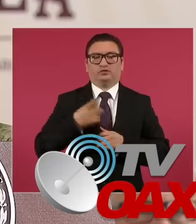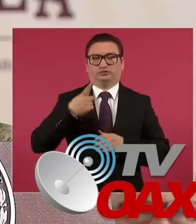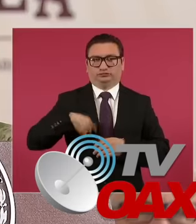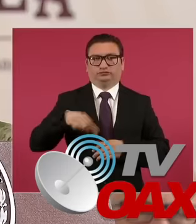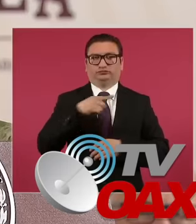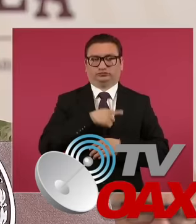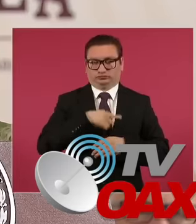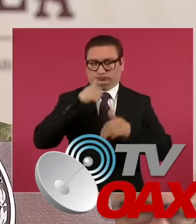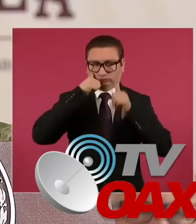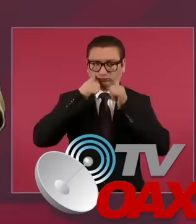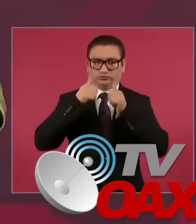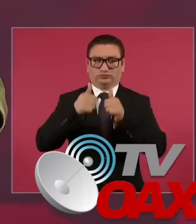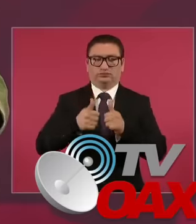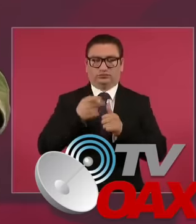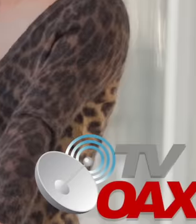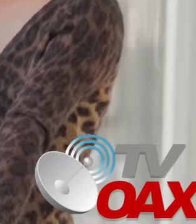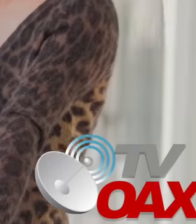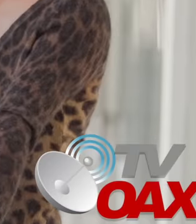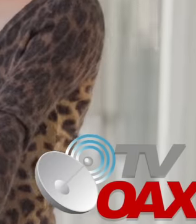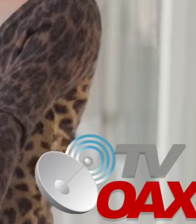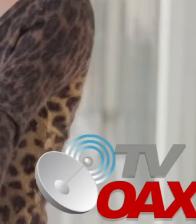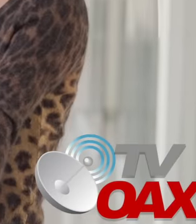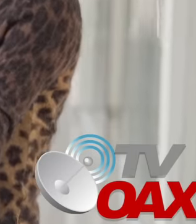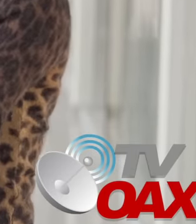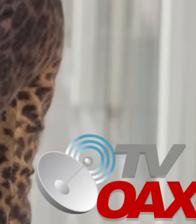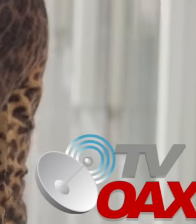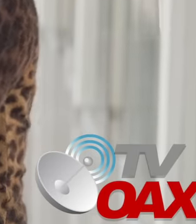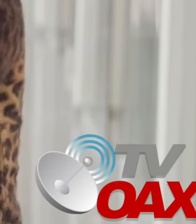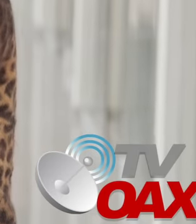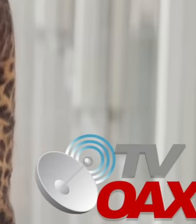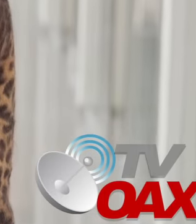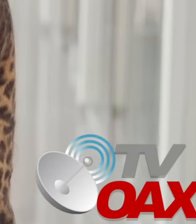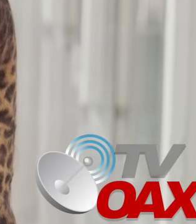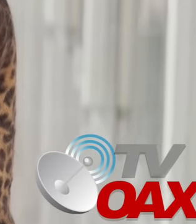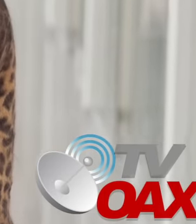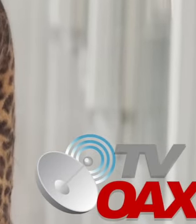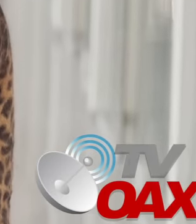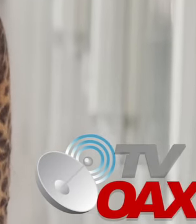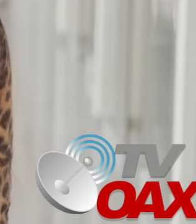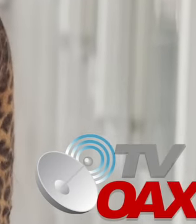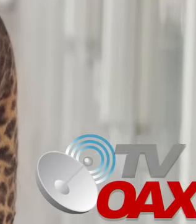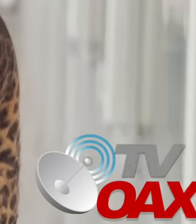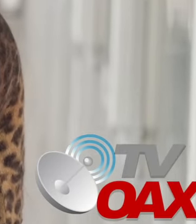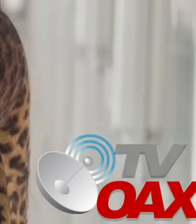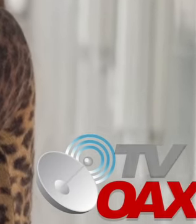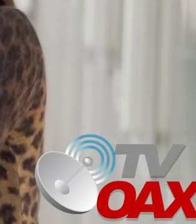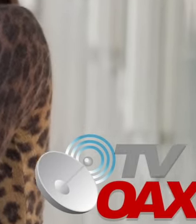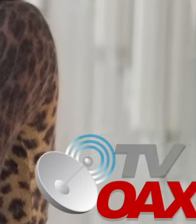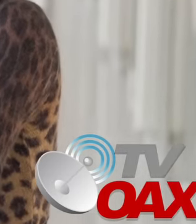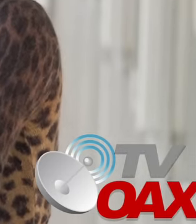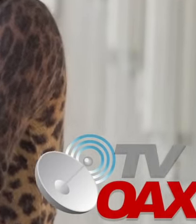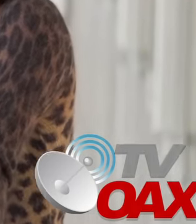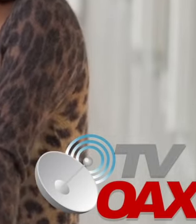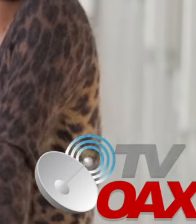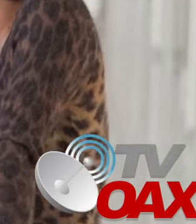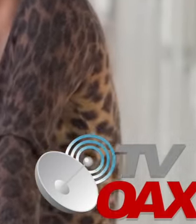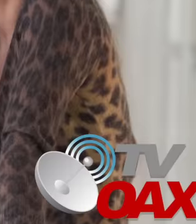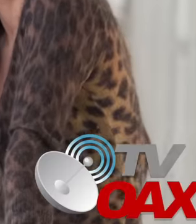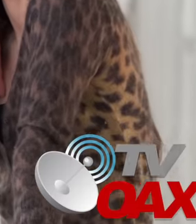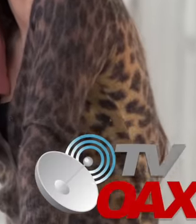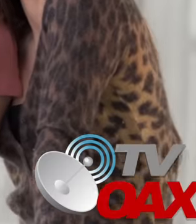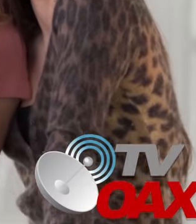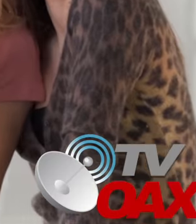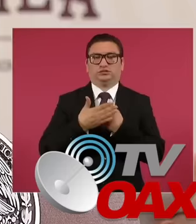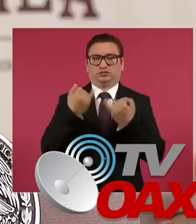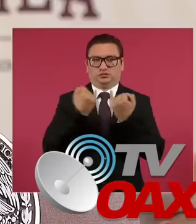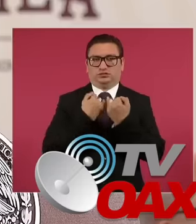estamos atendiendo ese servicio. ¿Qué se está haciendo? Por instrucciones del señor presidente, vamos a tener la posibilidad también